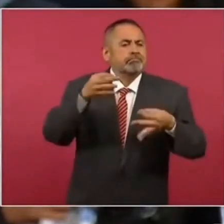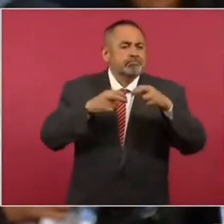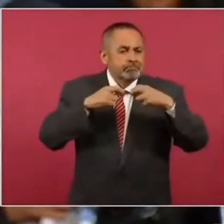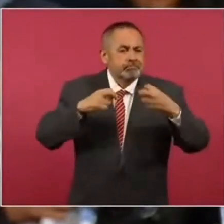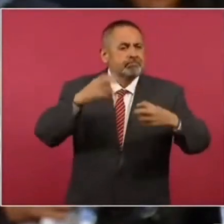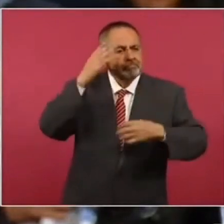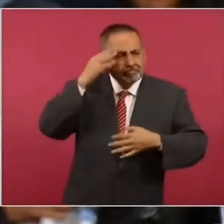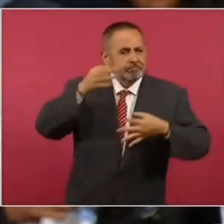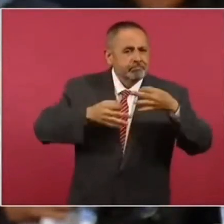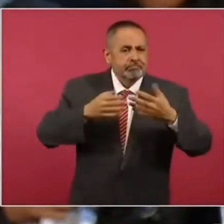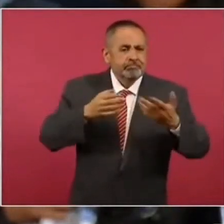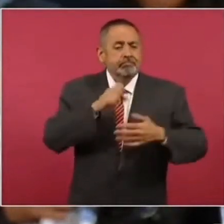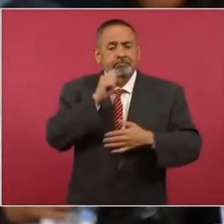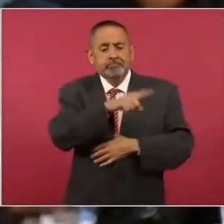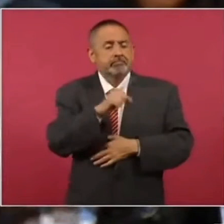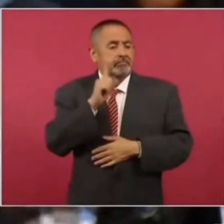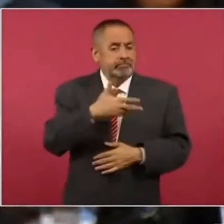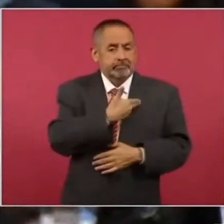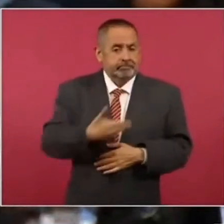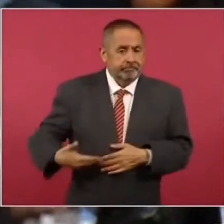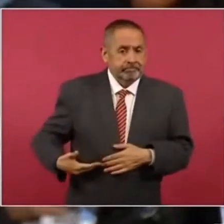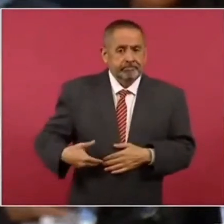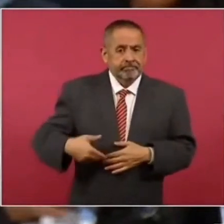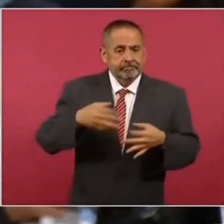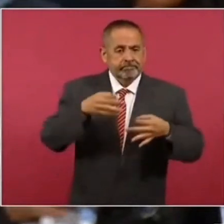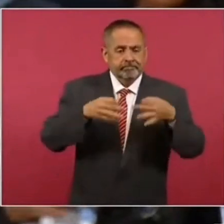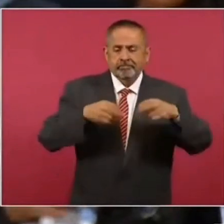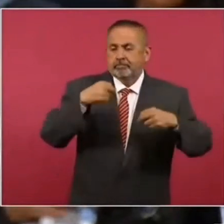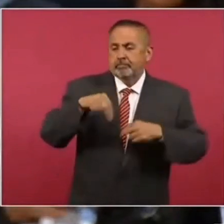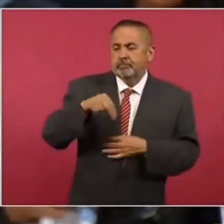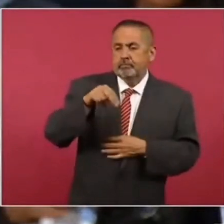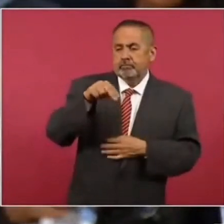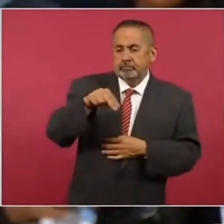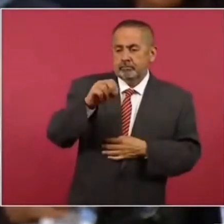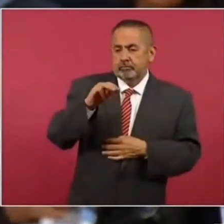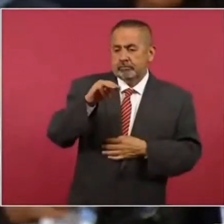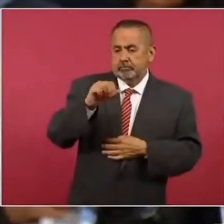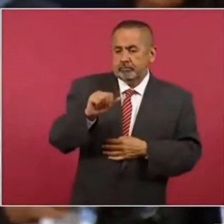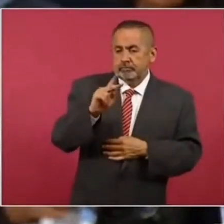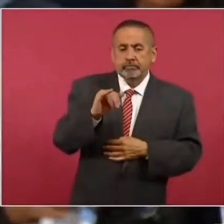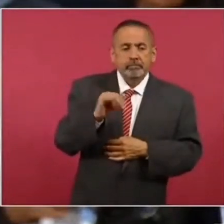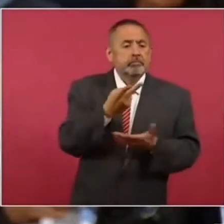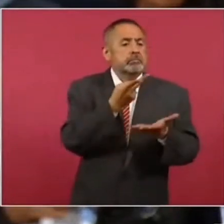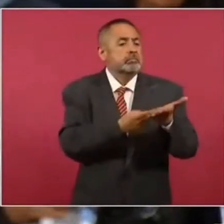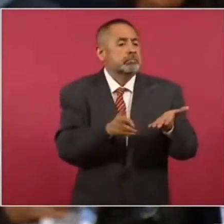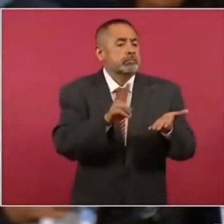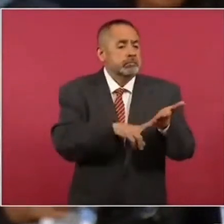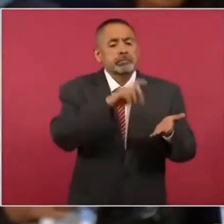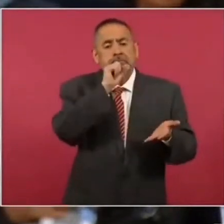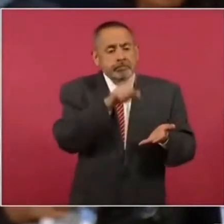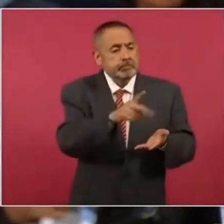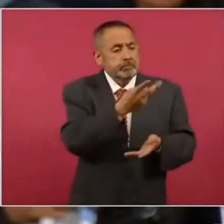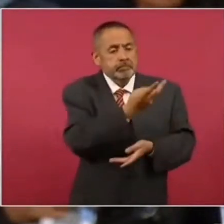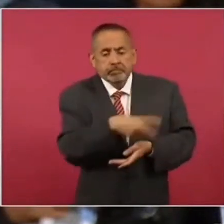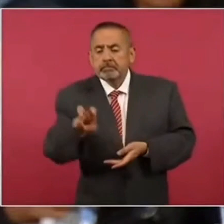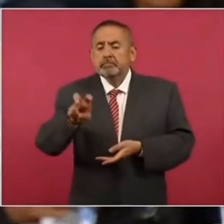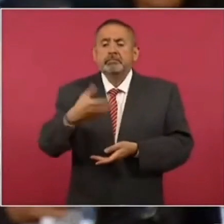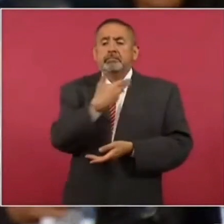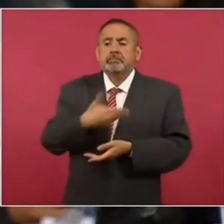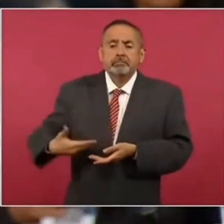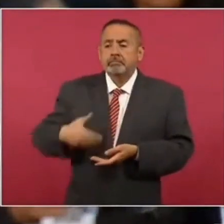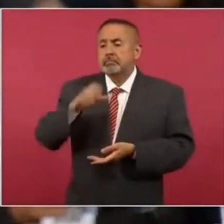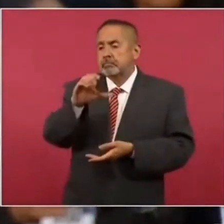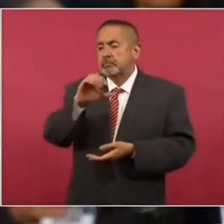ministros. La ministra presidenta de la Corte, Norma Piña, es también la presidenta del Consejo de la